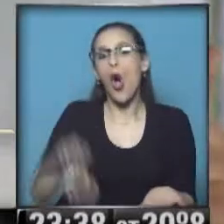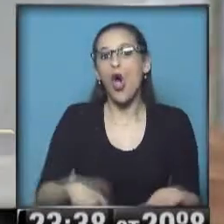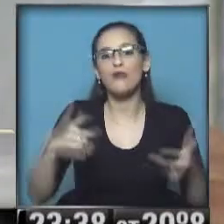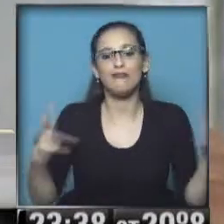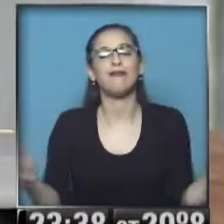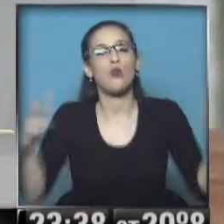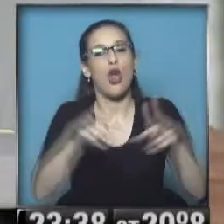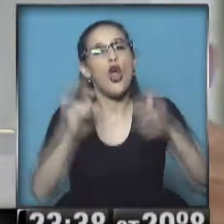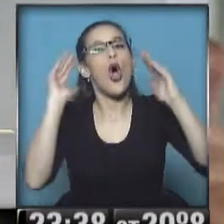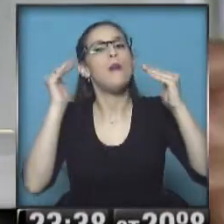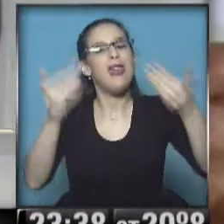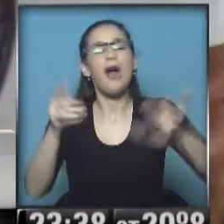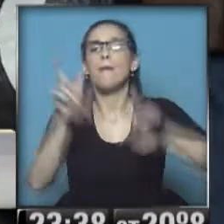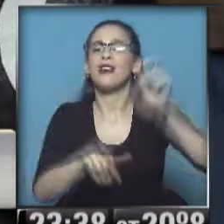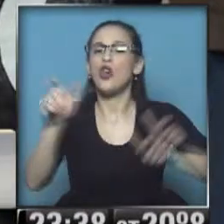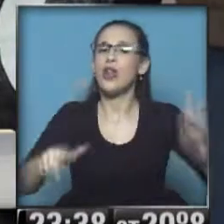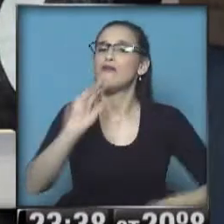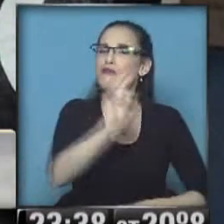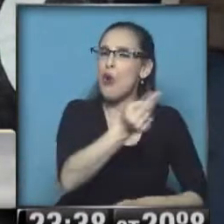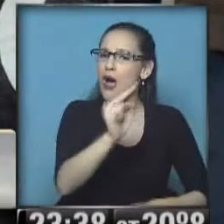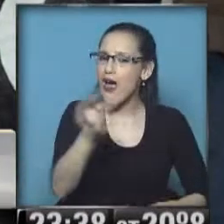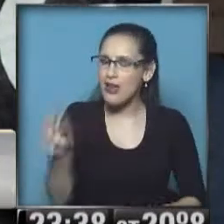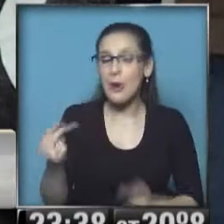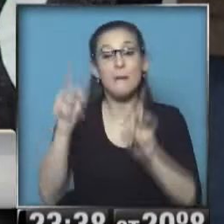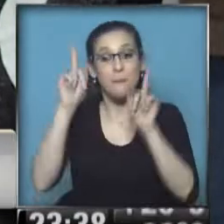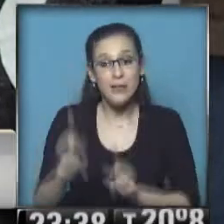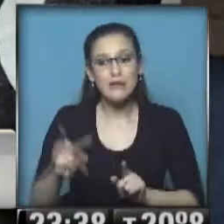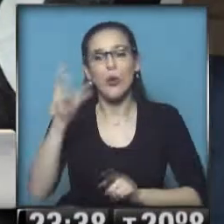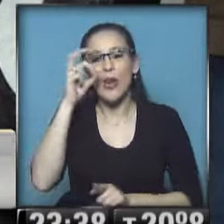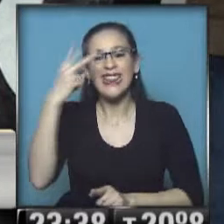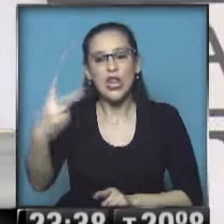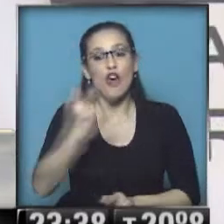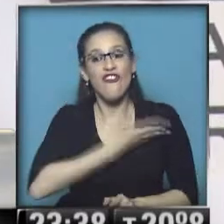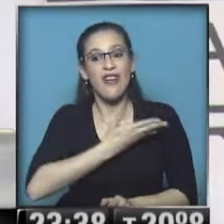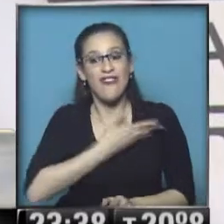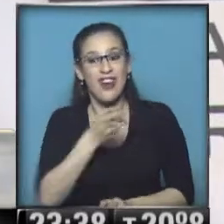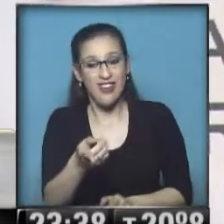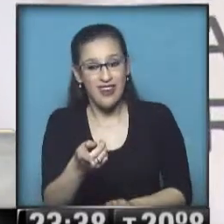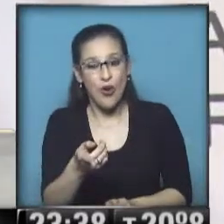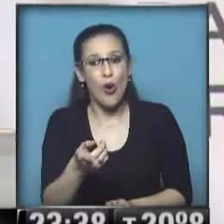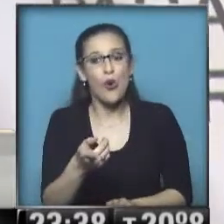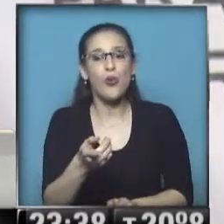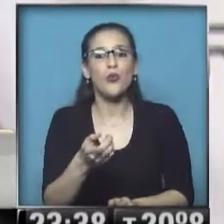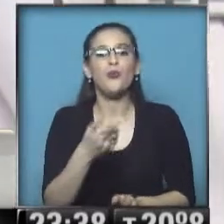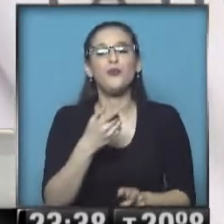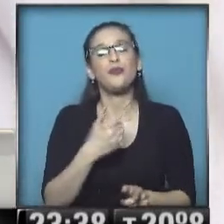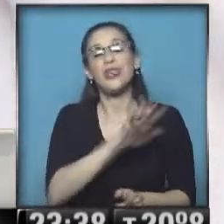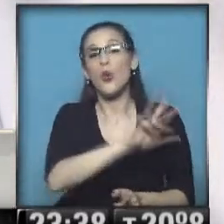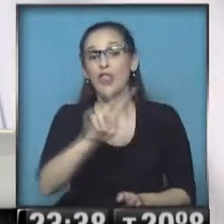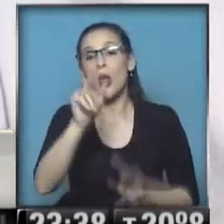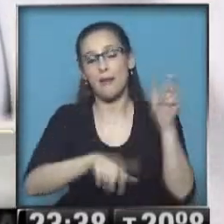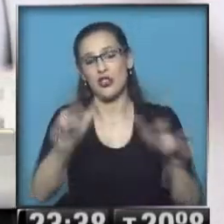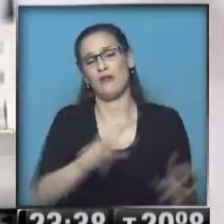que lo que pasó después del 22 de febrero se cimienta sobre la muerte de 52 inocentes.